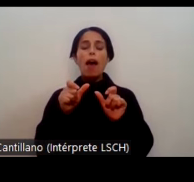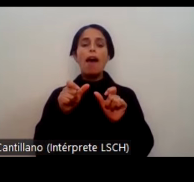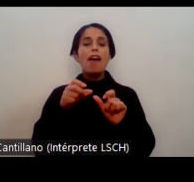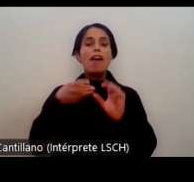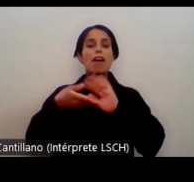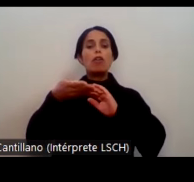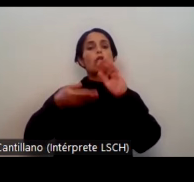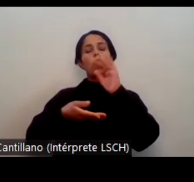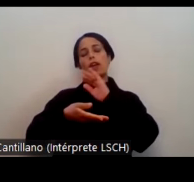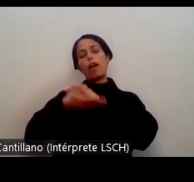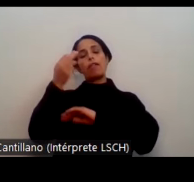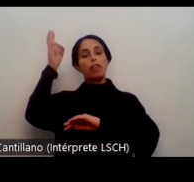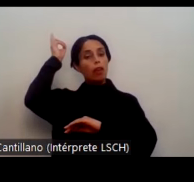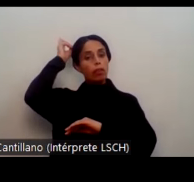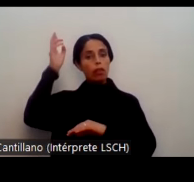tercer estilo,